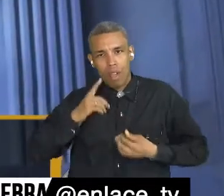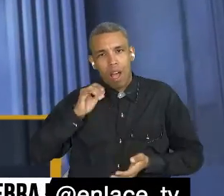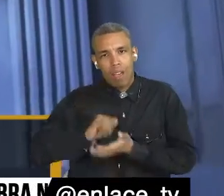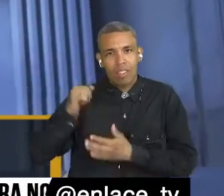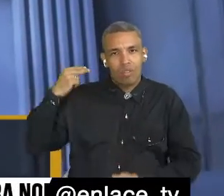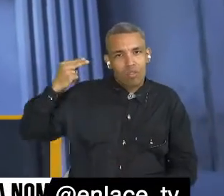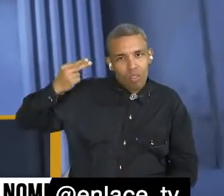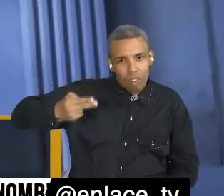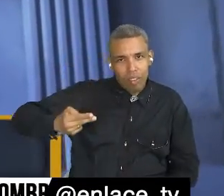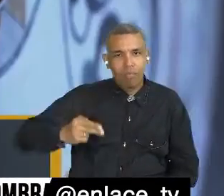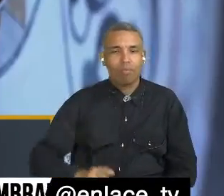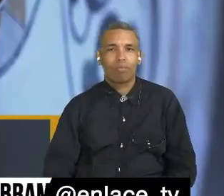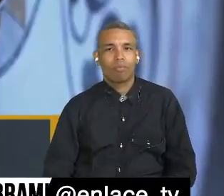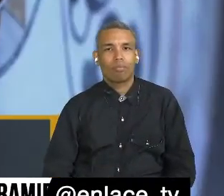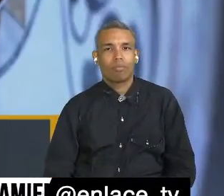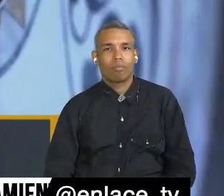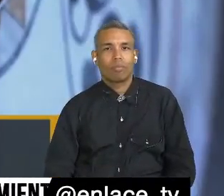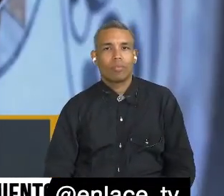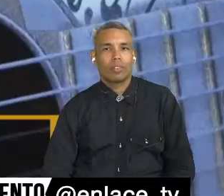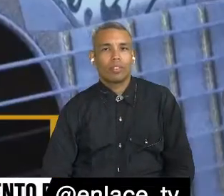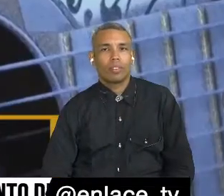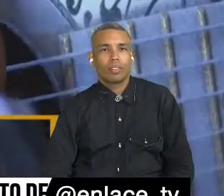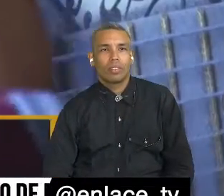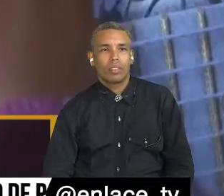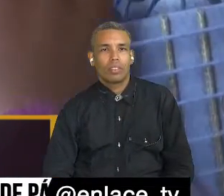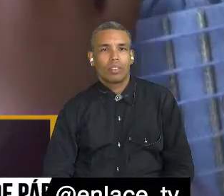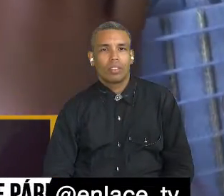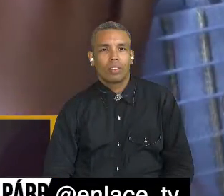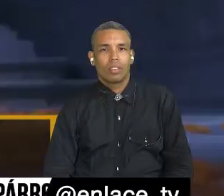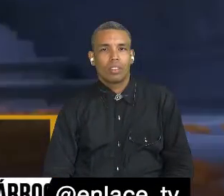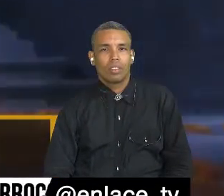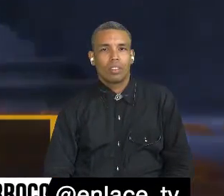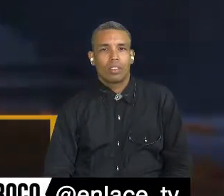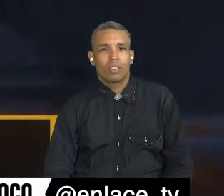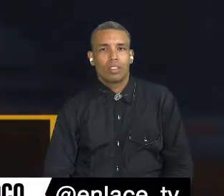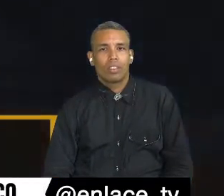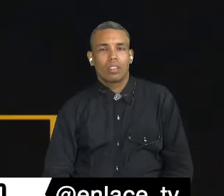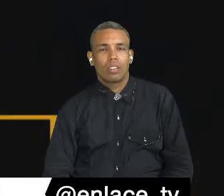sueño, agarrarlo con fuerza y hacerlo realidad.